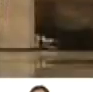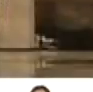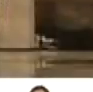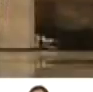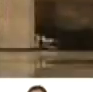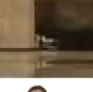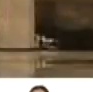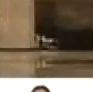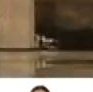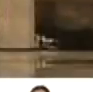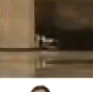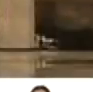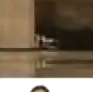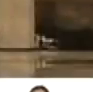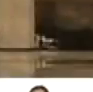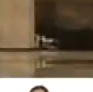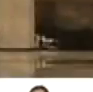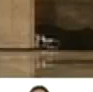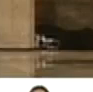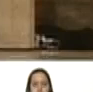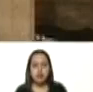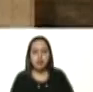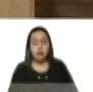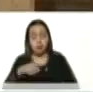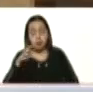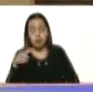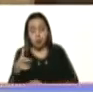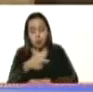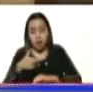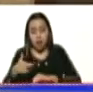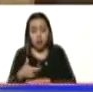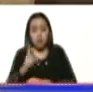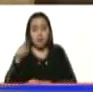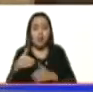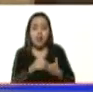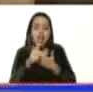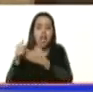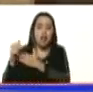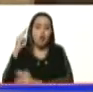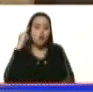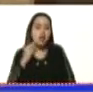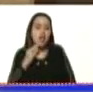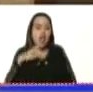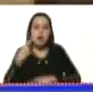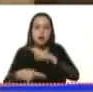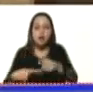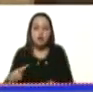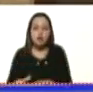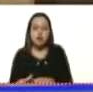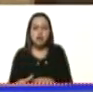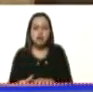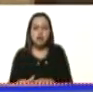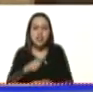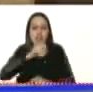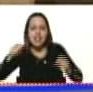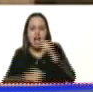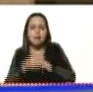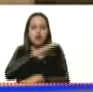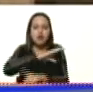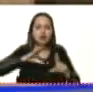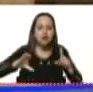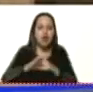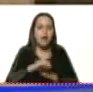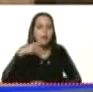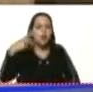repúblicas, sin entender el liderazgo de Bolívar y todo el proceso de insurgencia cultural, política,